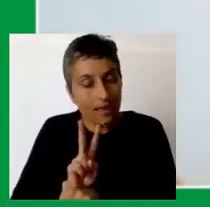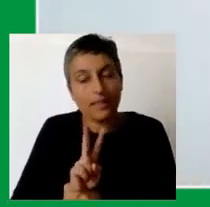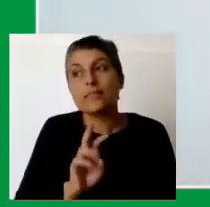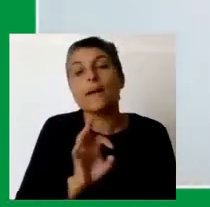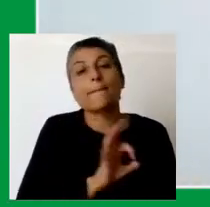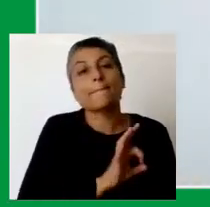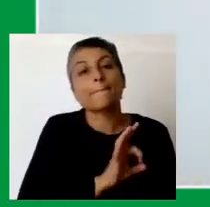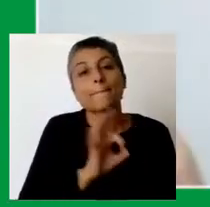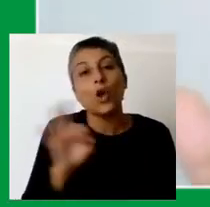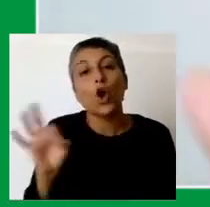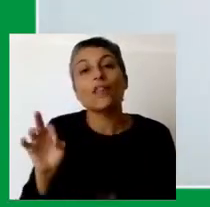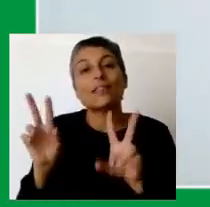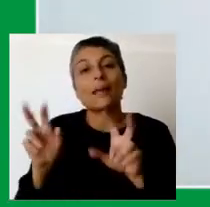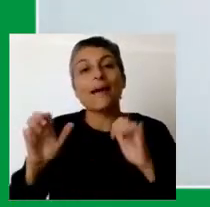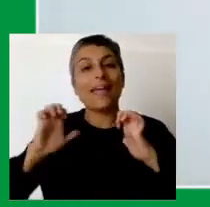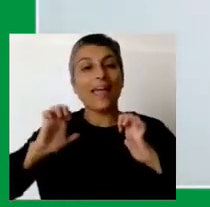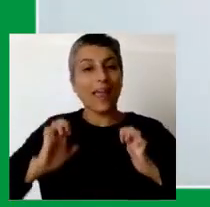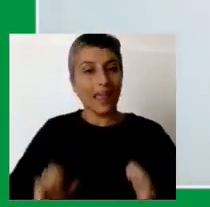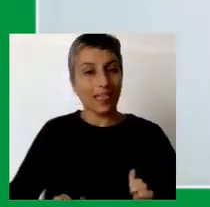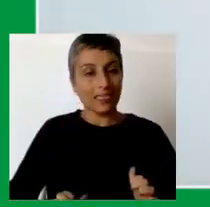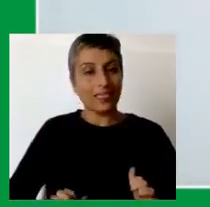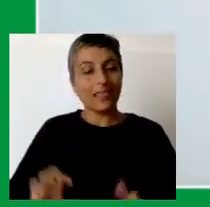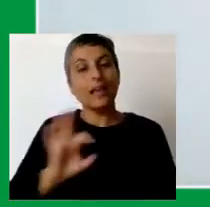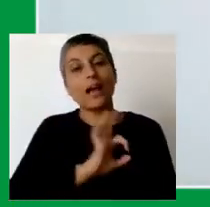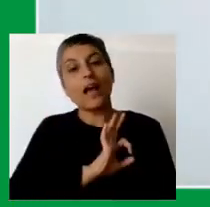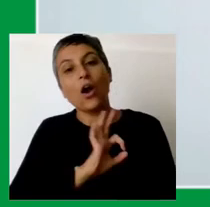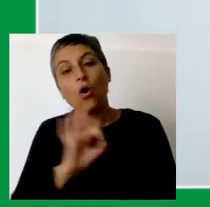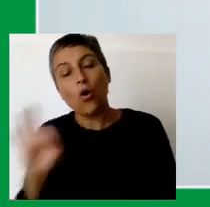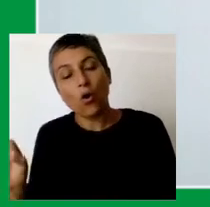cuestiones éticas, en las cuestiones de,